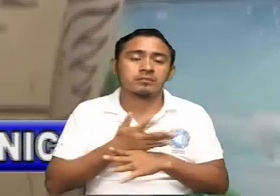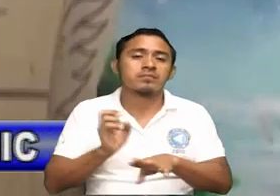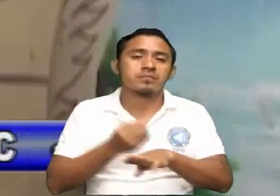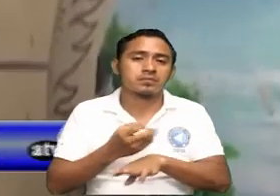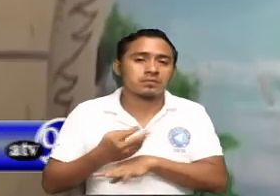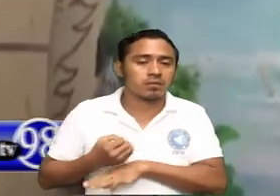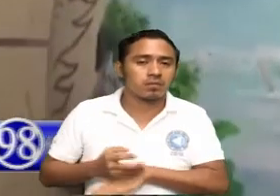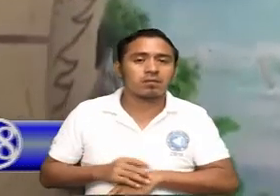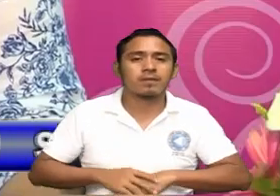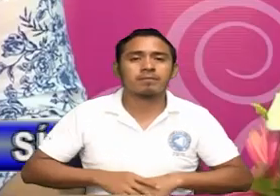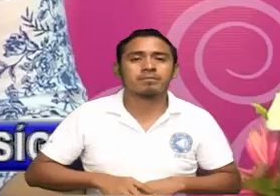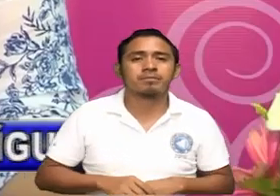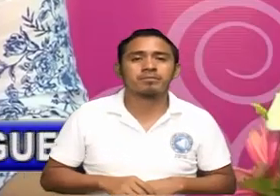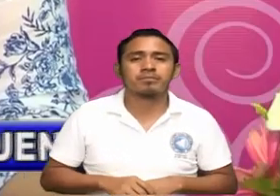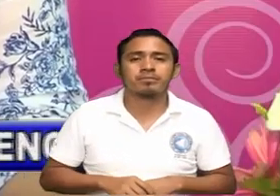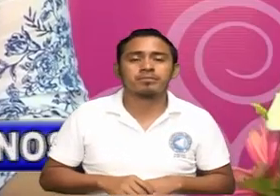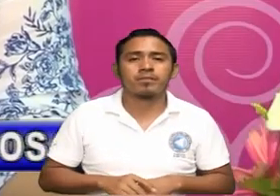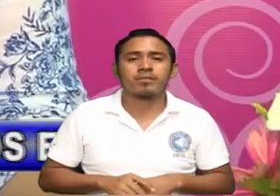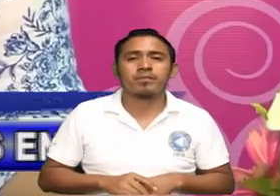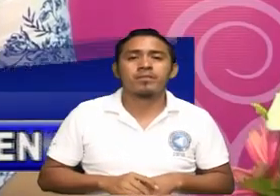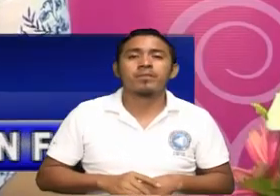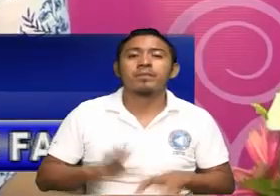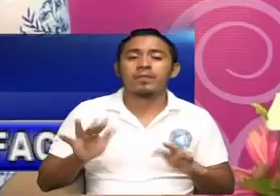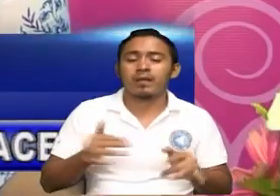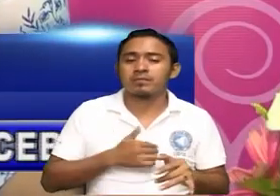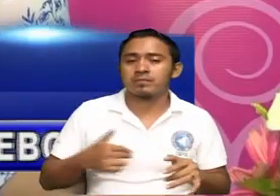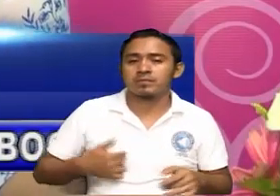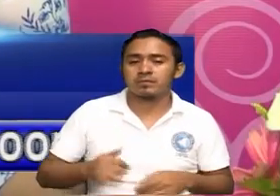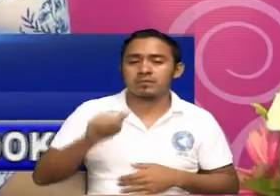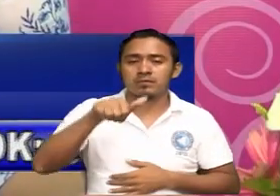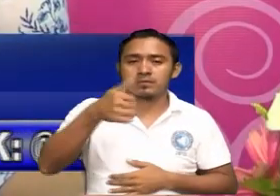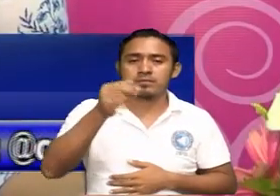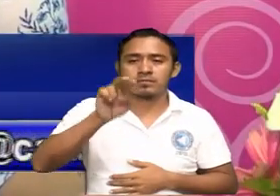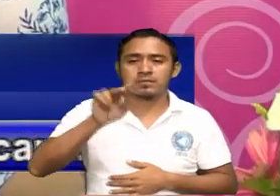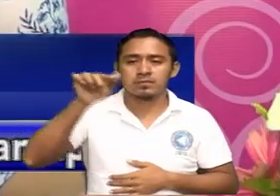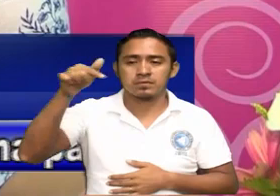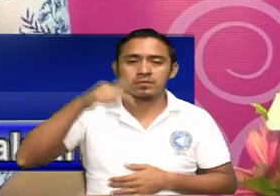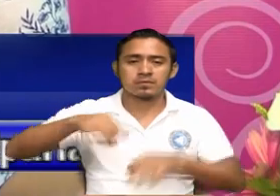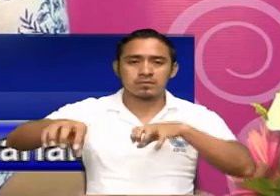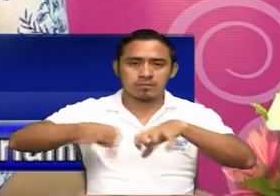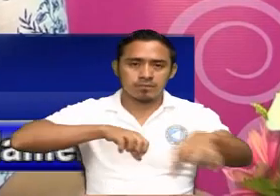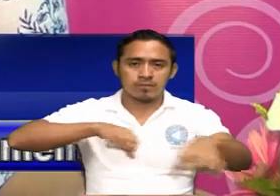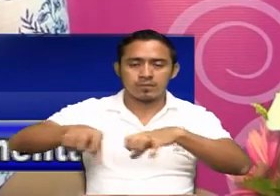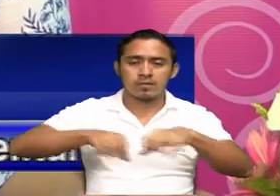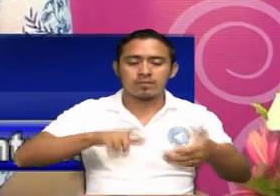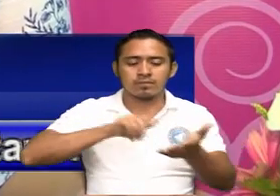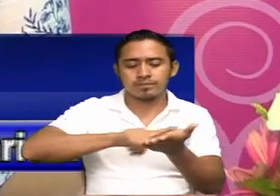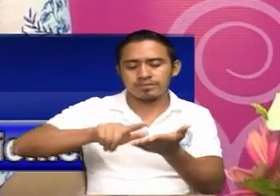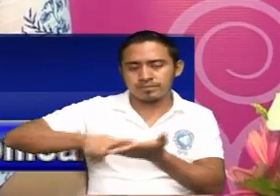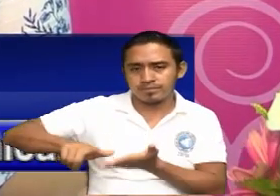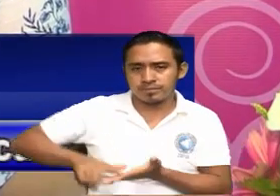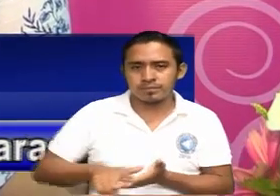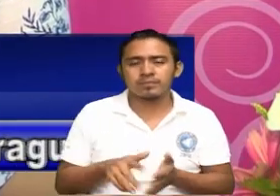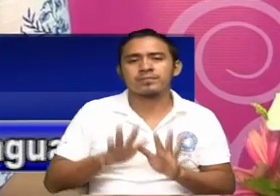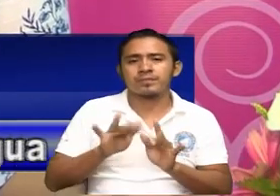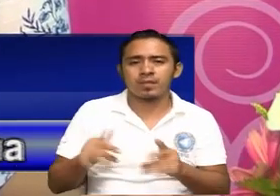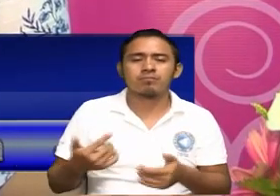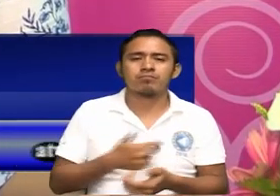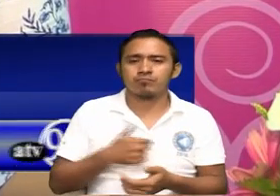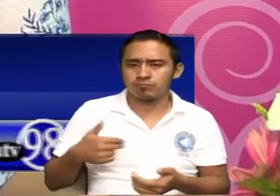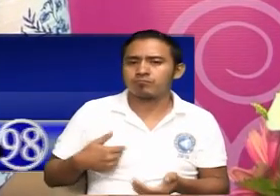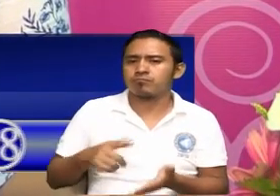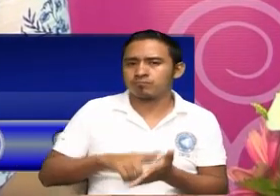alcaldías del país. Se han realizado 627 jornadas de limpieza, ¿verdad? Se han limpiado